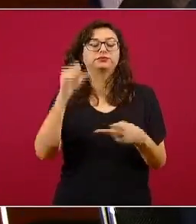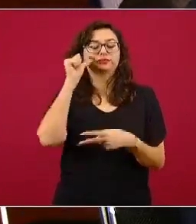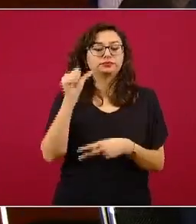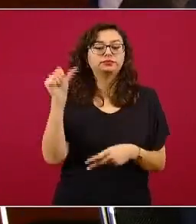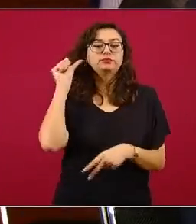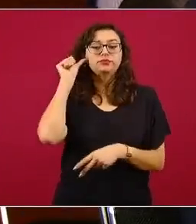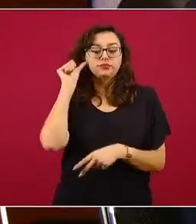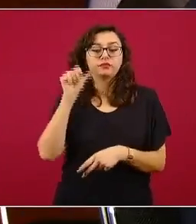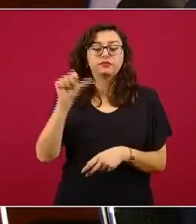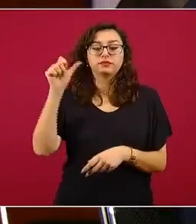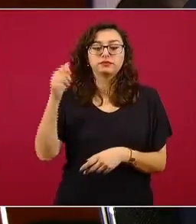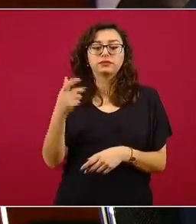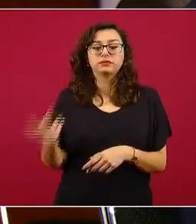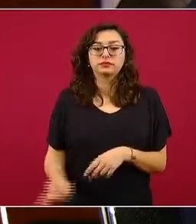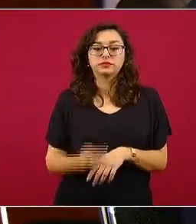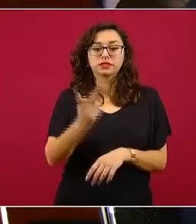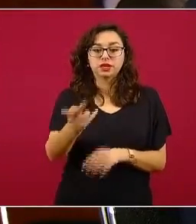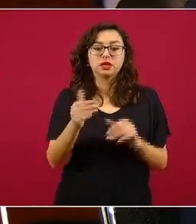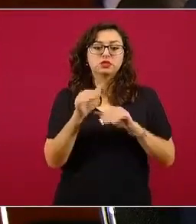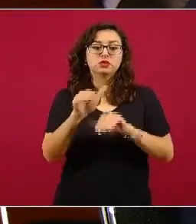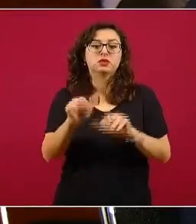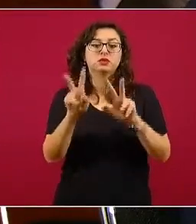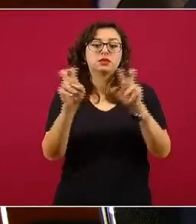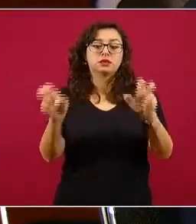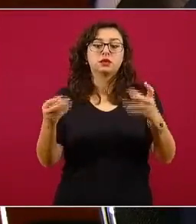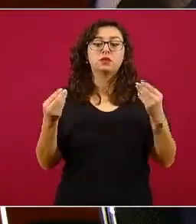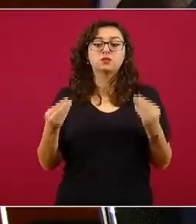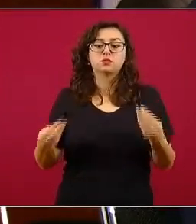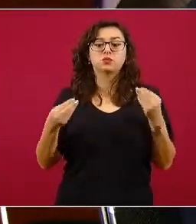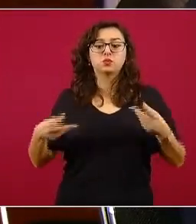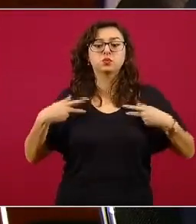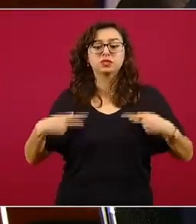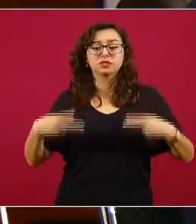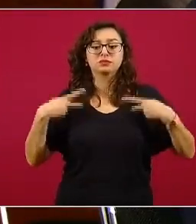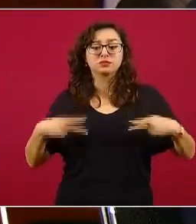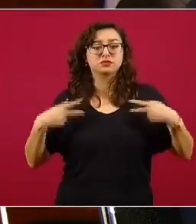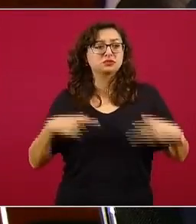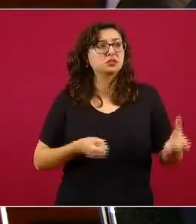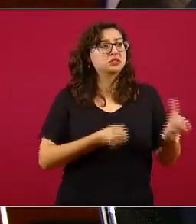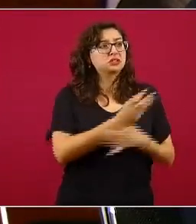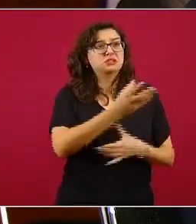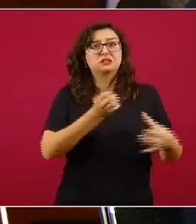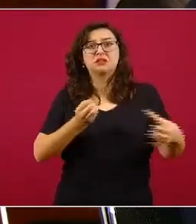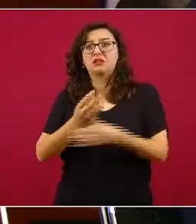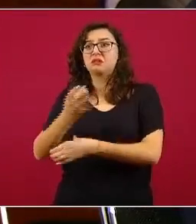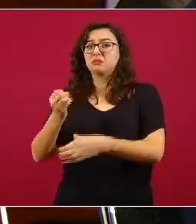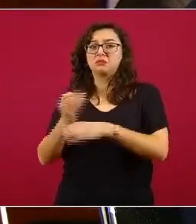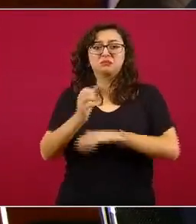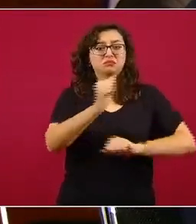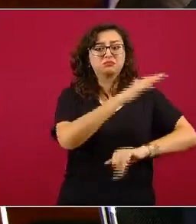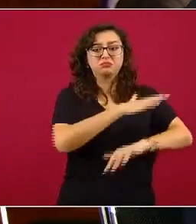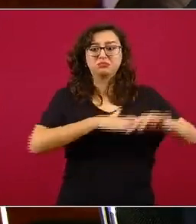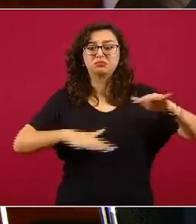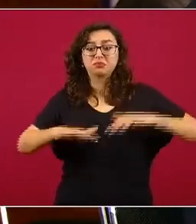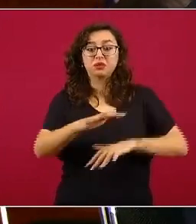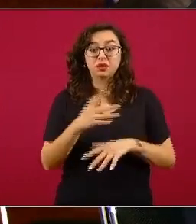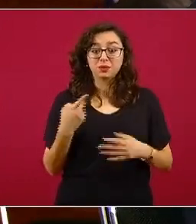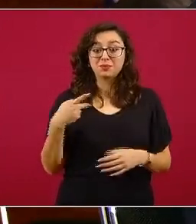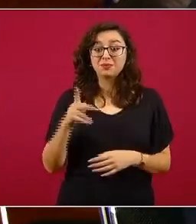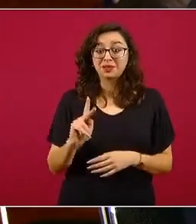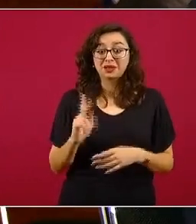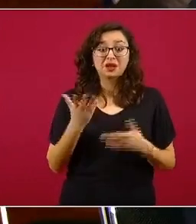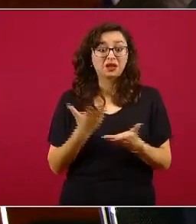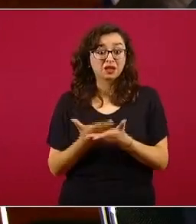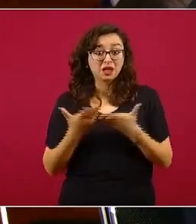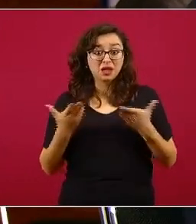hacía la pregunta de la muchísima gente que sale a las calles, pero ahora vemos que ya no